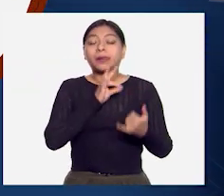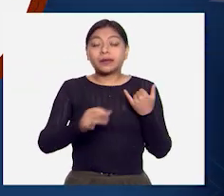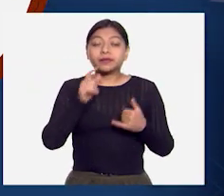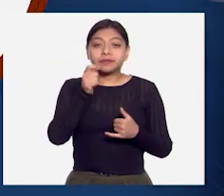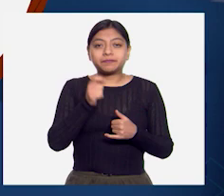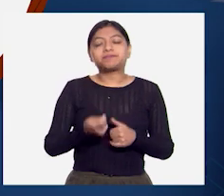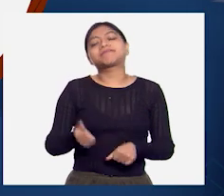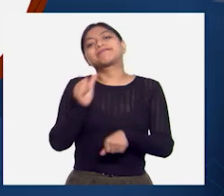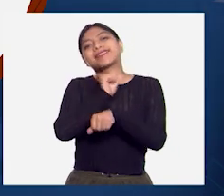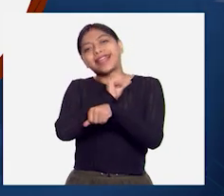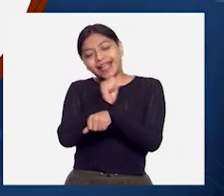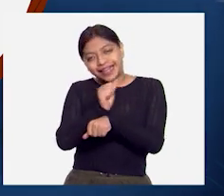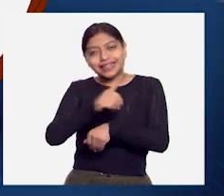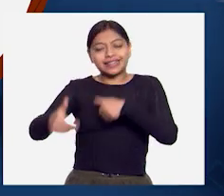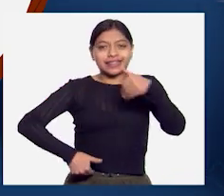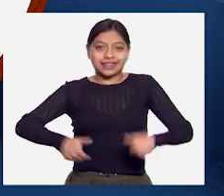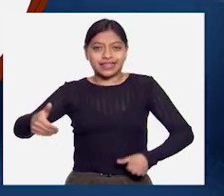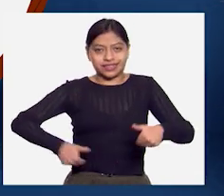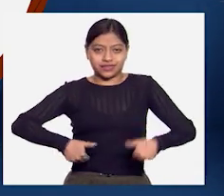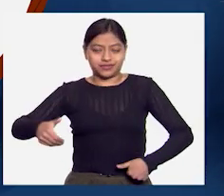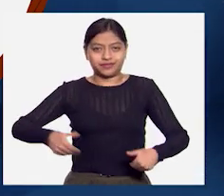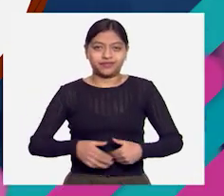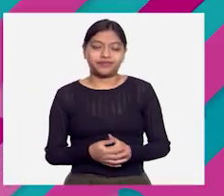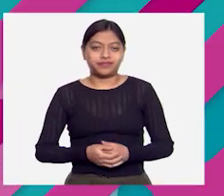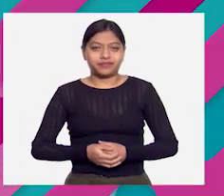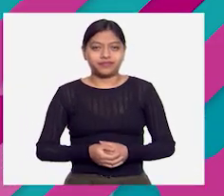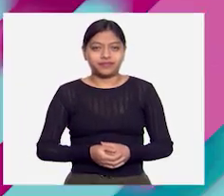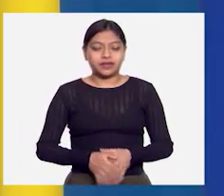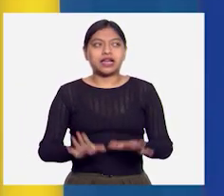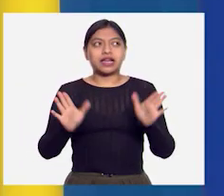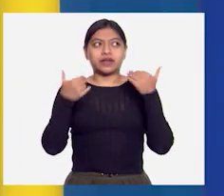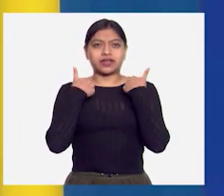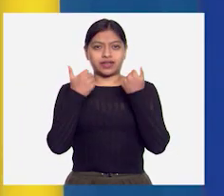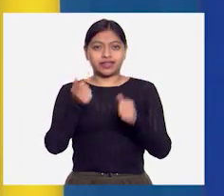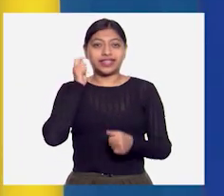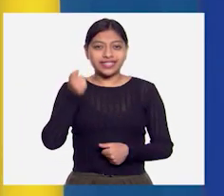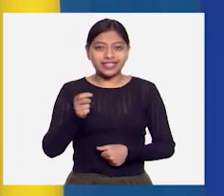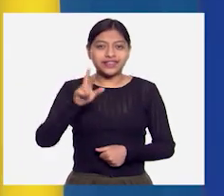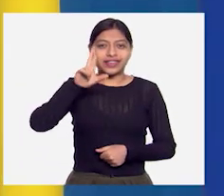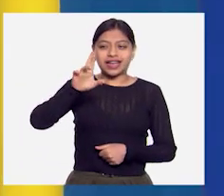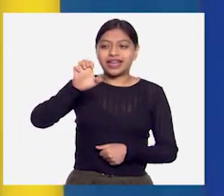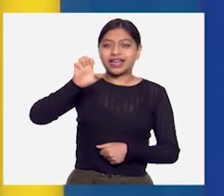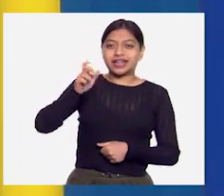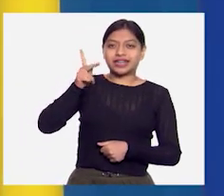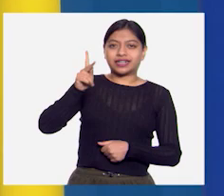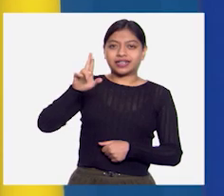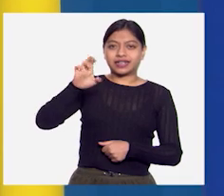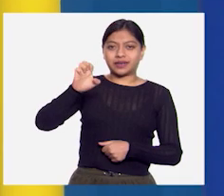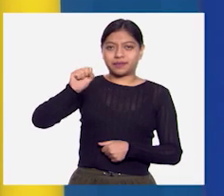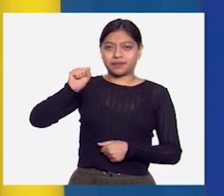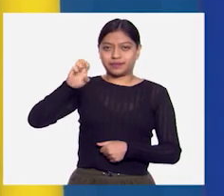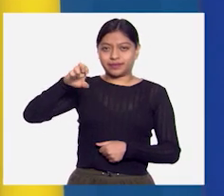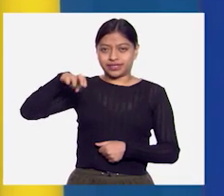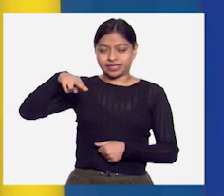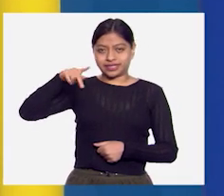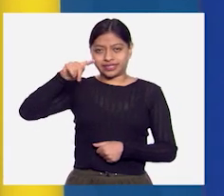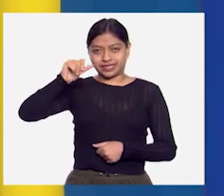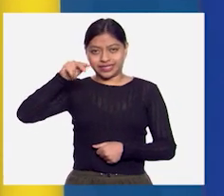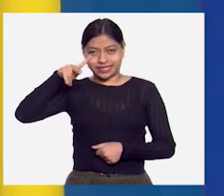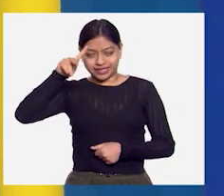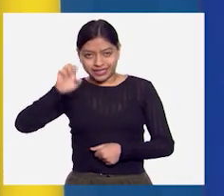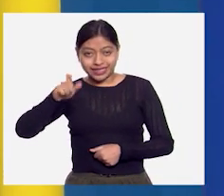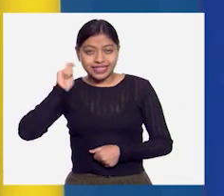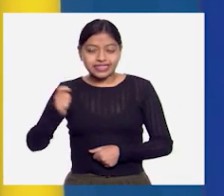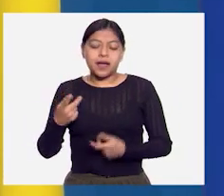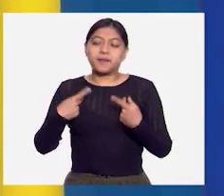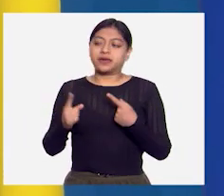teatro. ¡Oh! Ya voy entendiendo. Entonces, un representante es la persona, el valor, la figura o